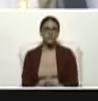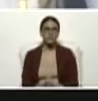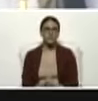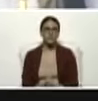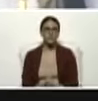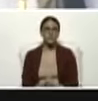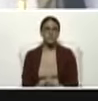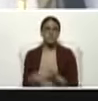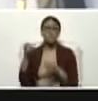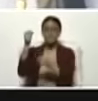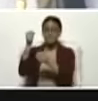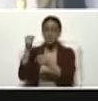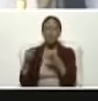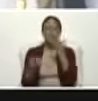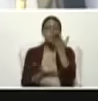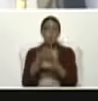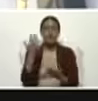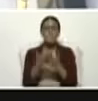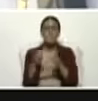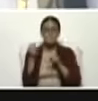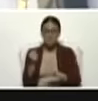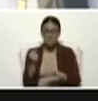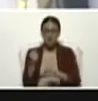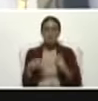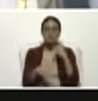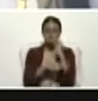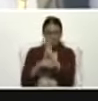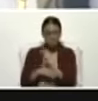Está en buenas manos el bastón de mando.